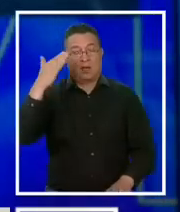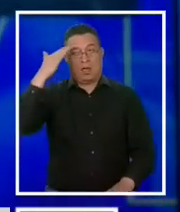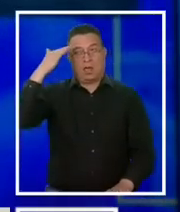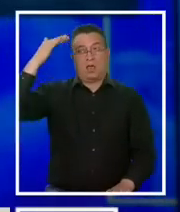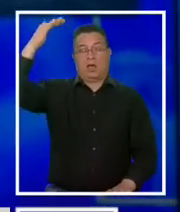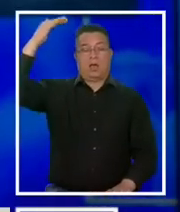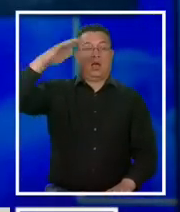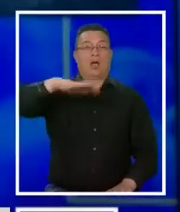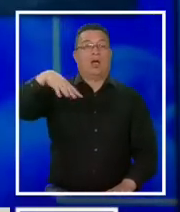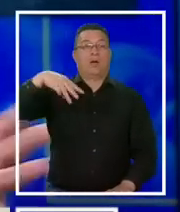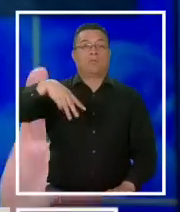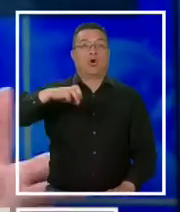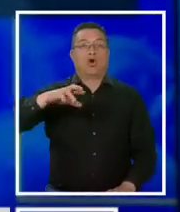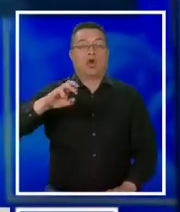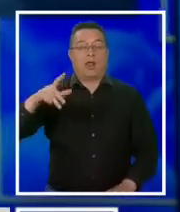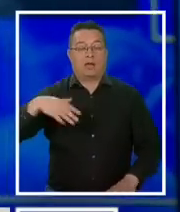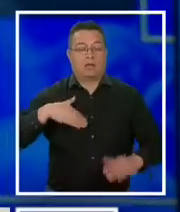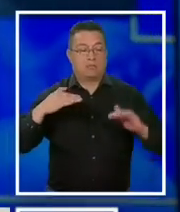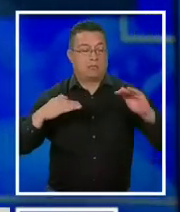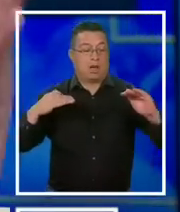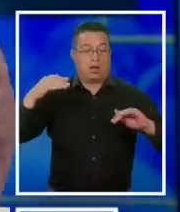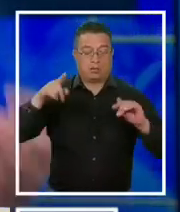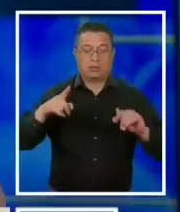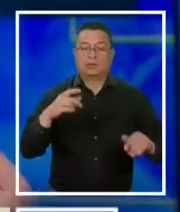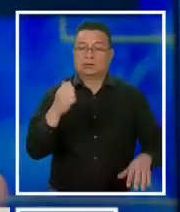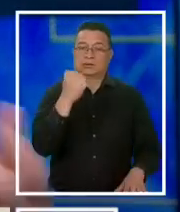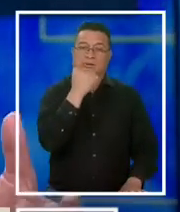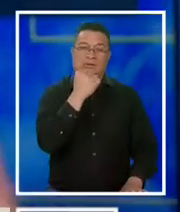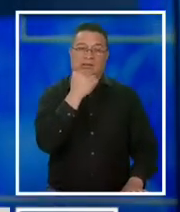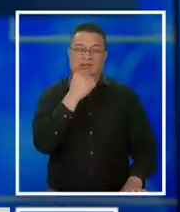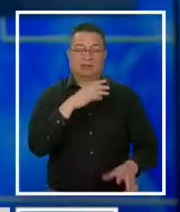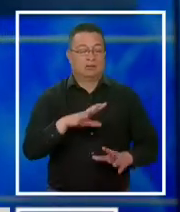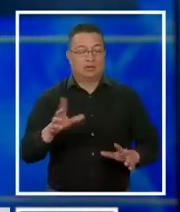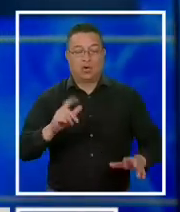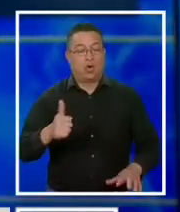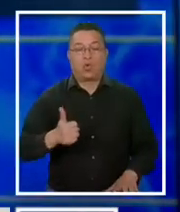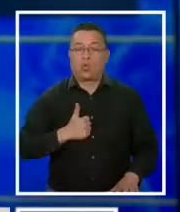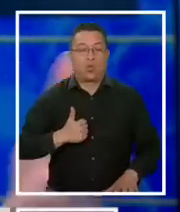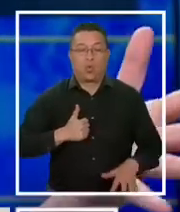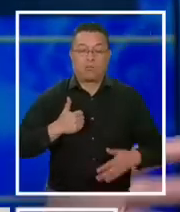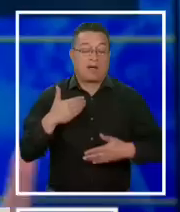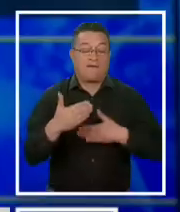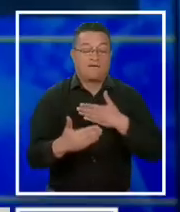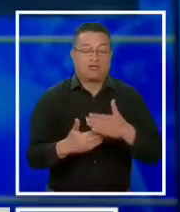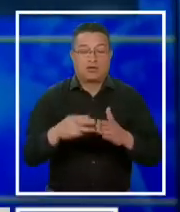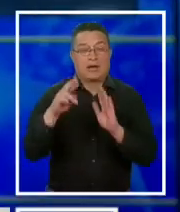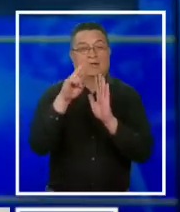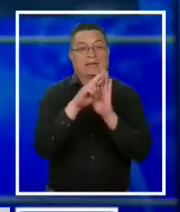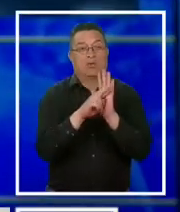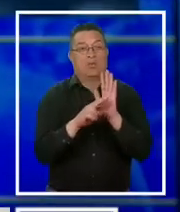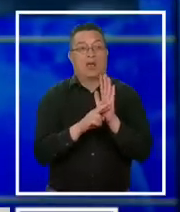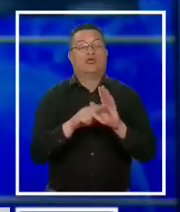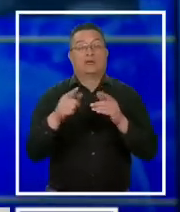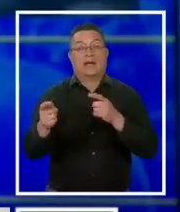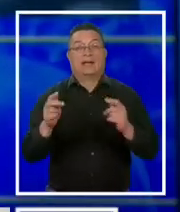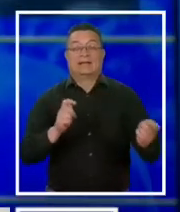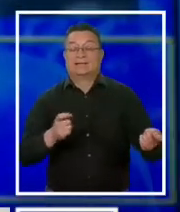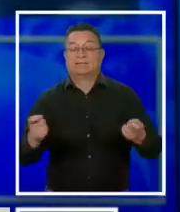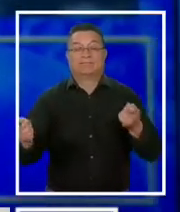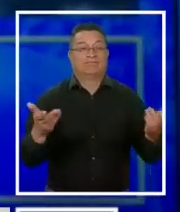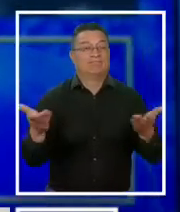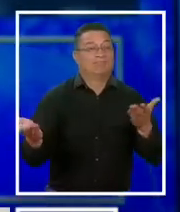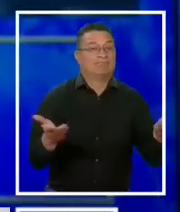moral termina siendo una de ración no cumpliendo la función digamos de regulador de las relaciones